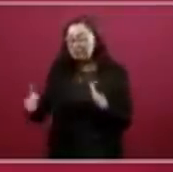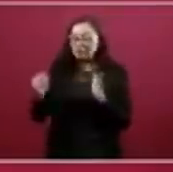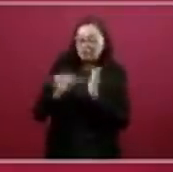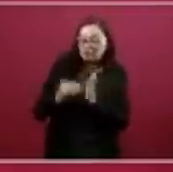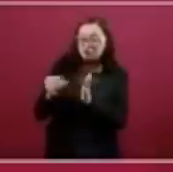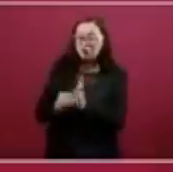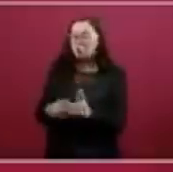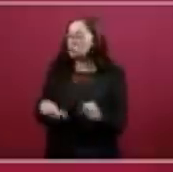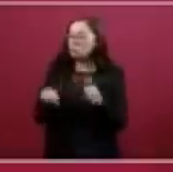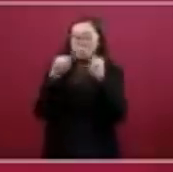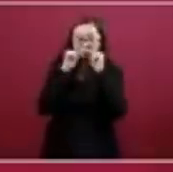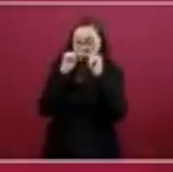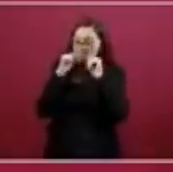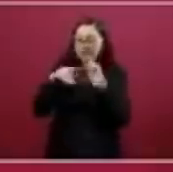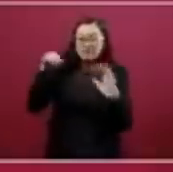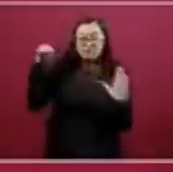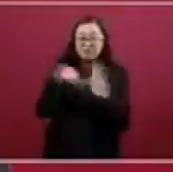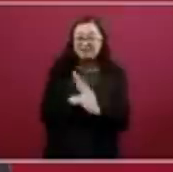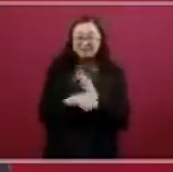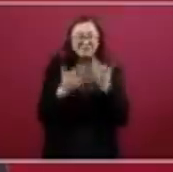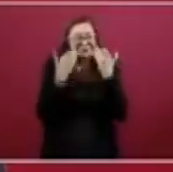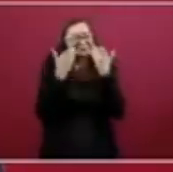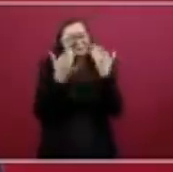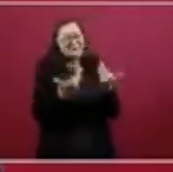el fracaso evidente.